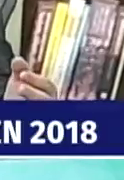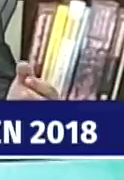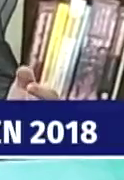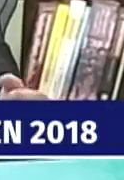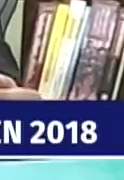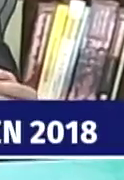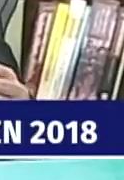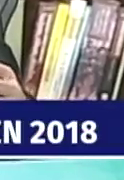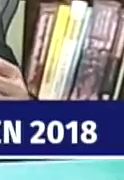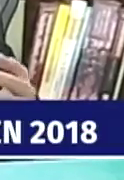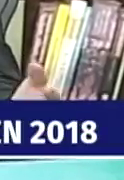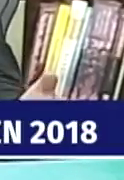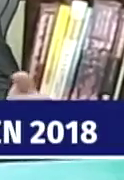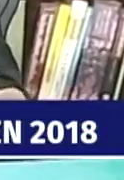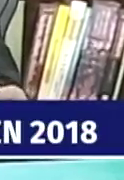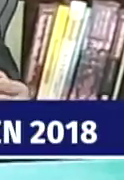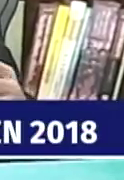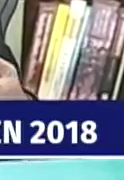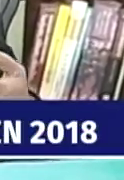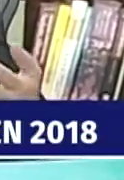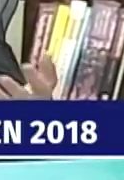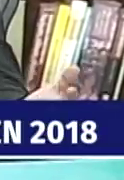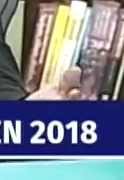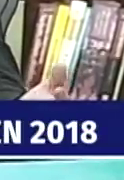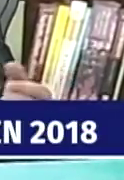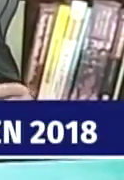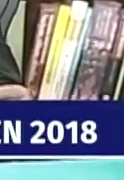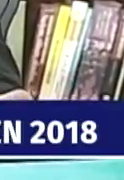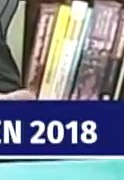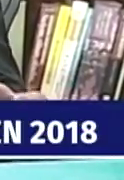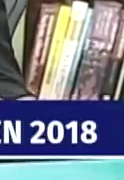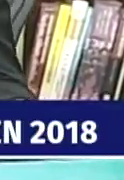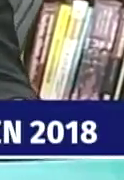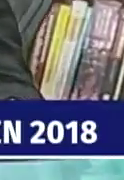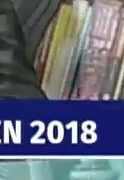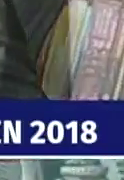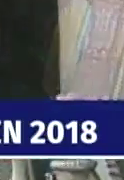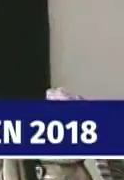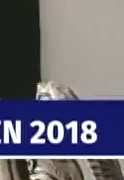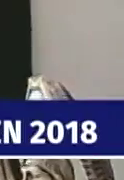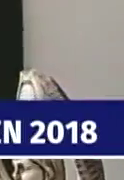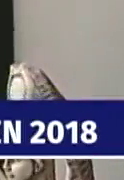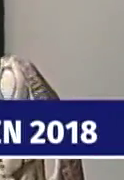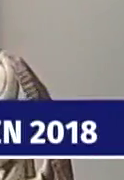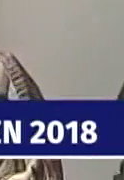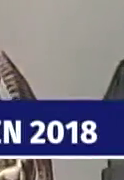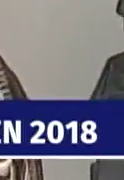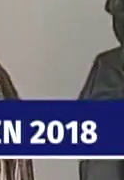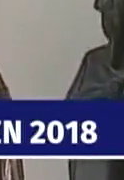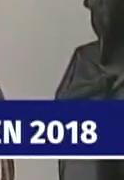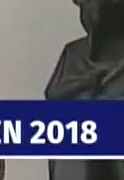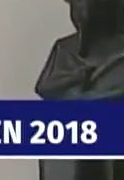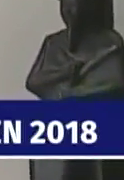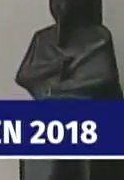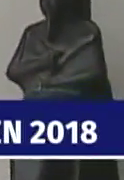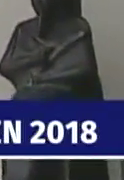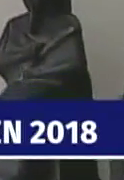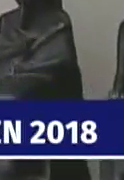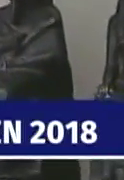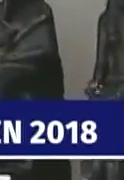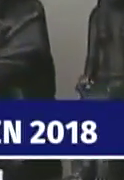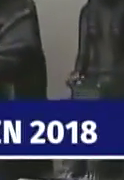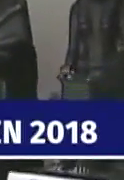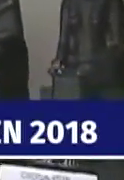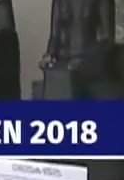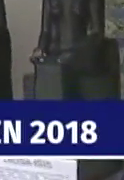desde seminarios, talleres, discusiones, presentaciones de libros, presidente. Vamos a tener 160 presentaciones de